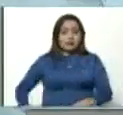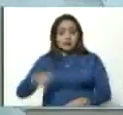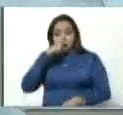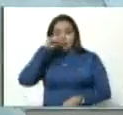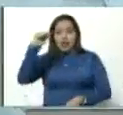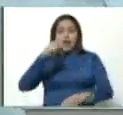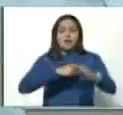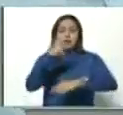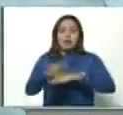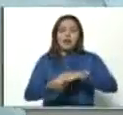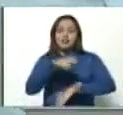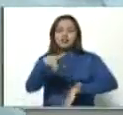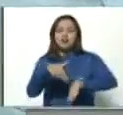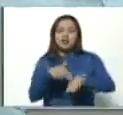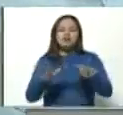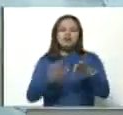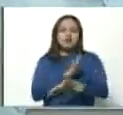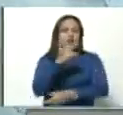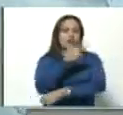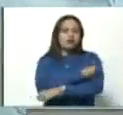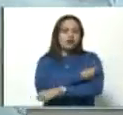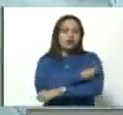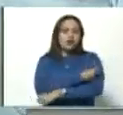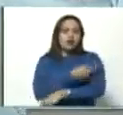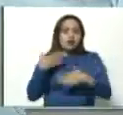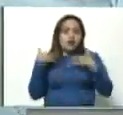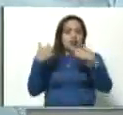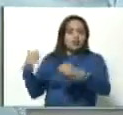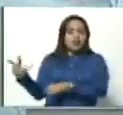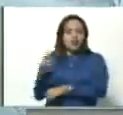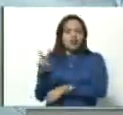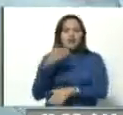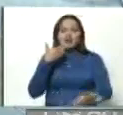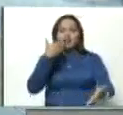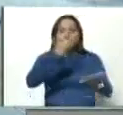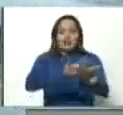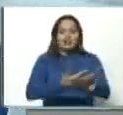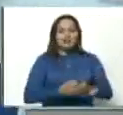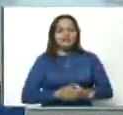de Refuerzo de la Vacunación por la Salud de Venezuela. Muchísimas gracias.